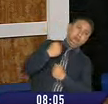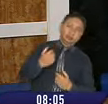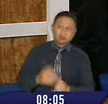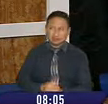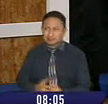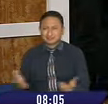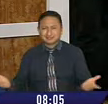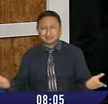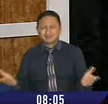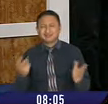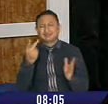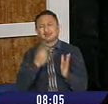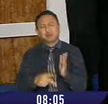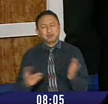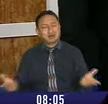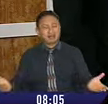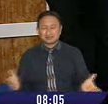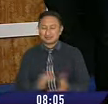¿qué nos pasa?